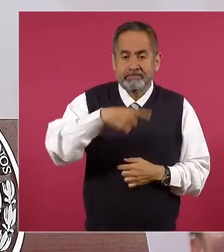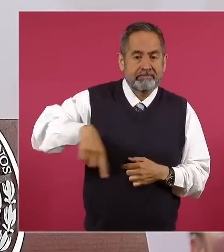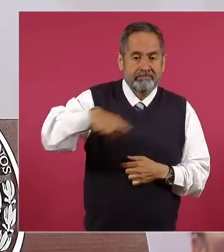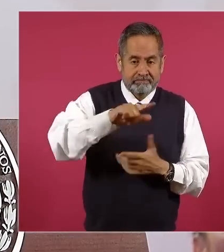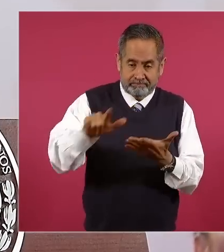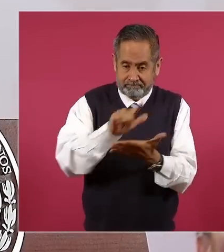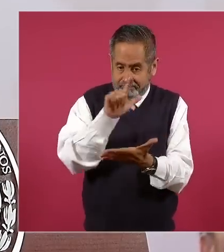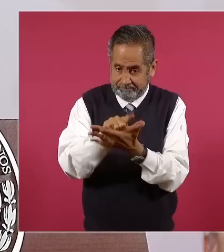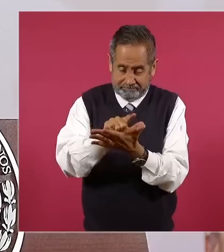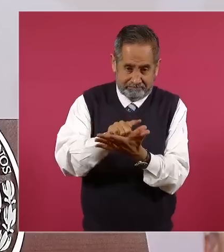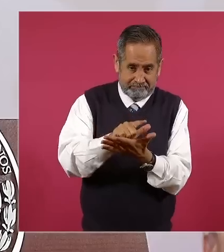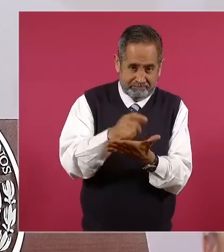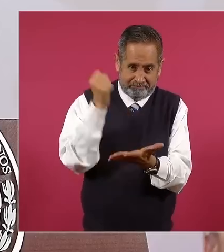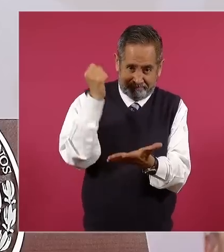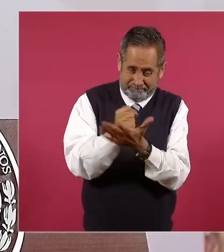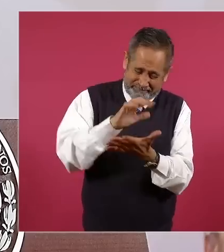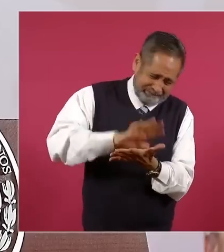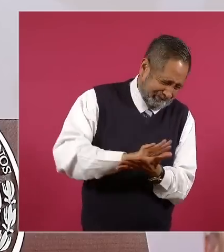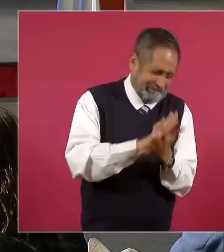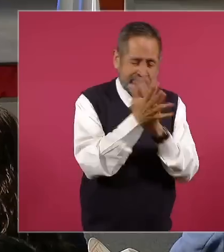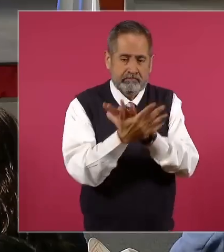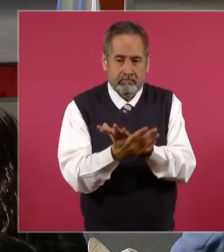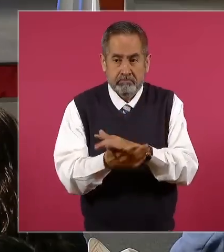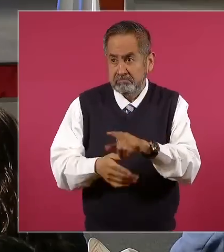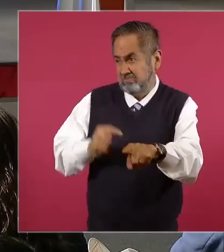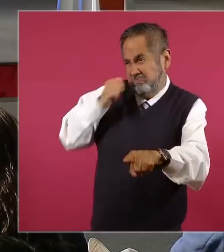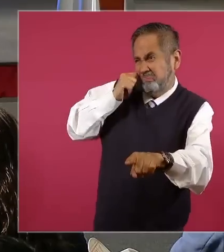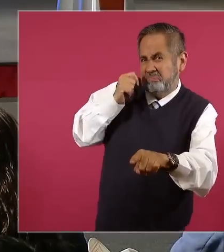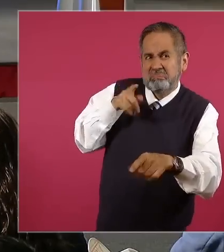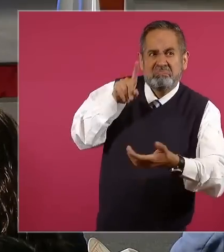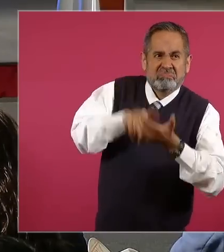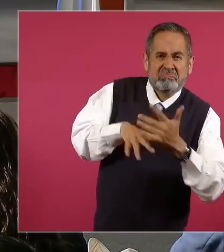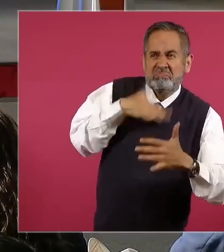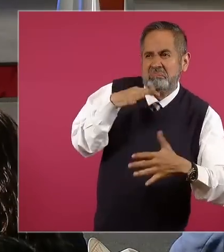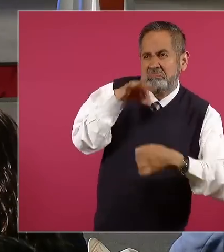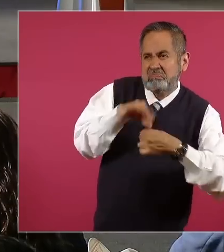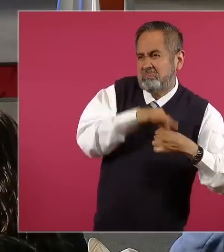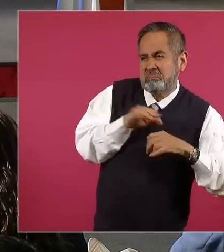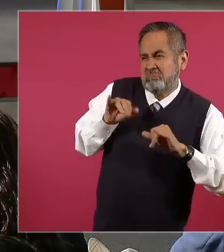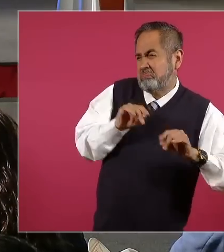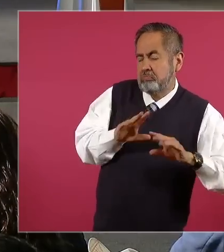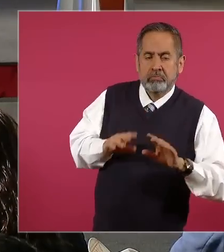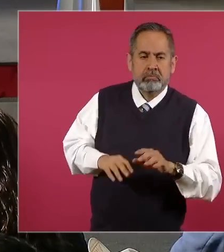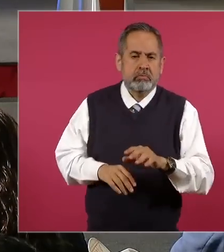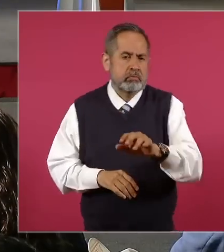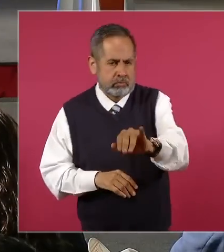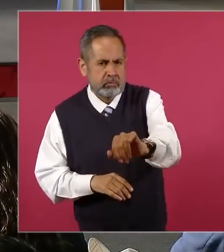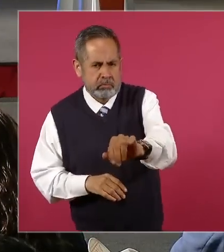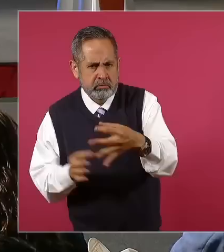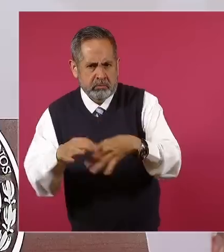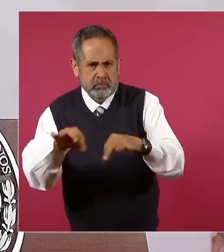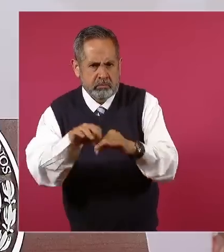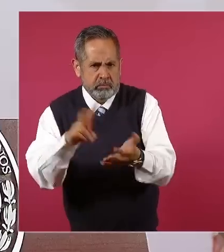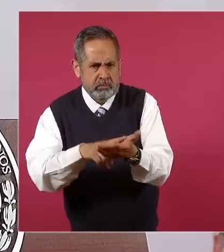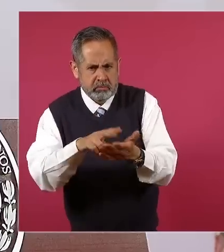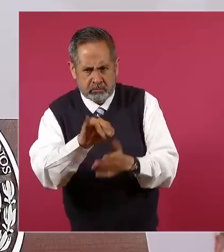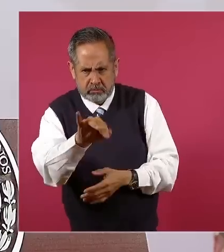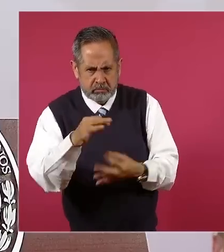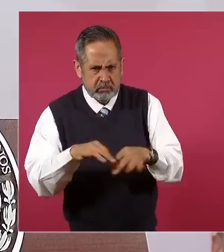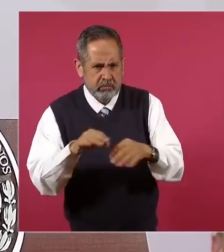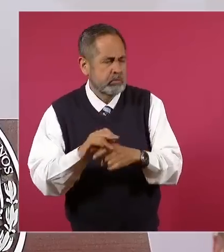reforma. No importa cómo se vote y cómo se obtengan los votos. Sí importa, porque